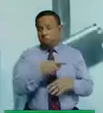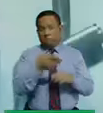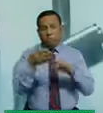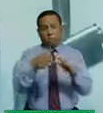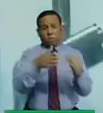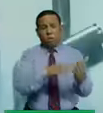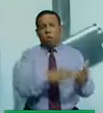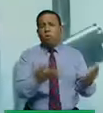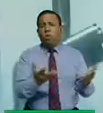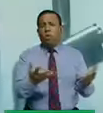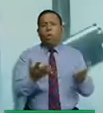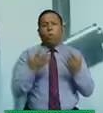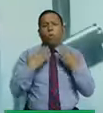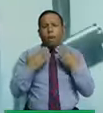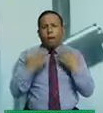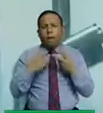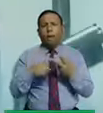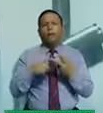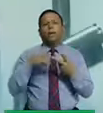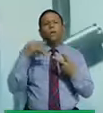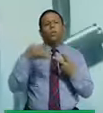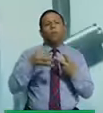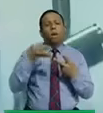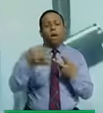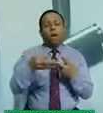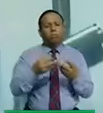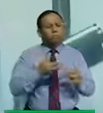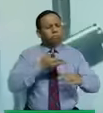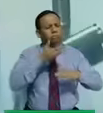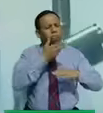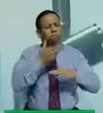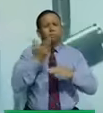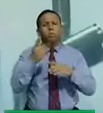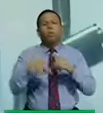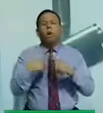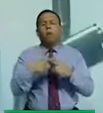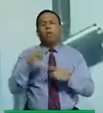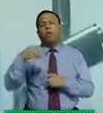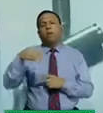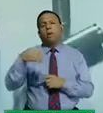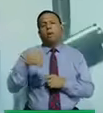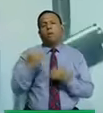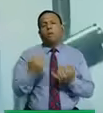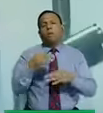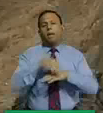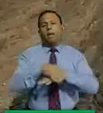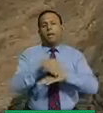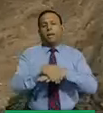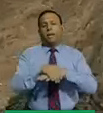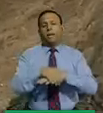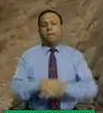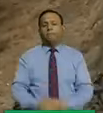en Guayaquil y Durán. Los crímenes se registraron la tarde de este miércoles.